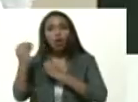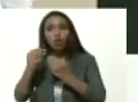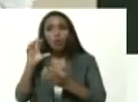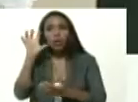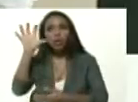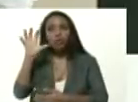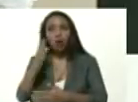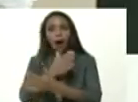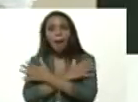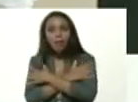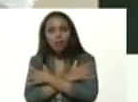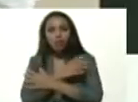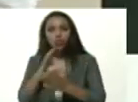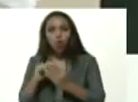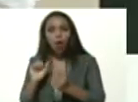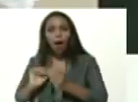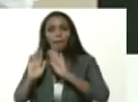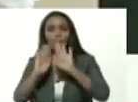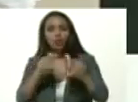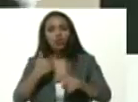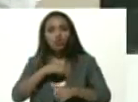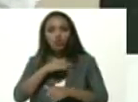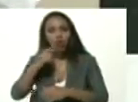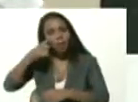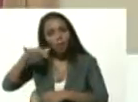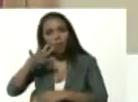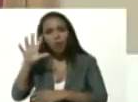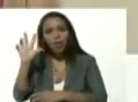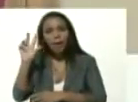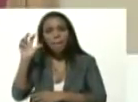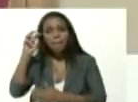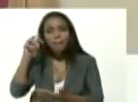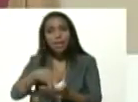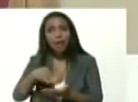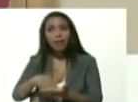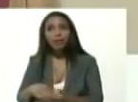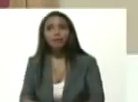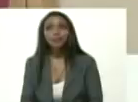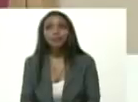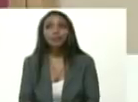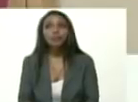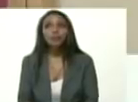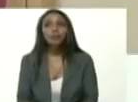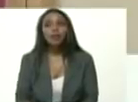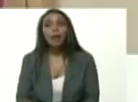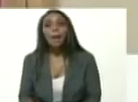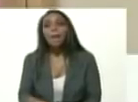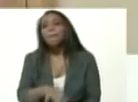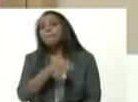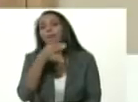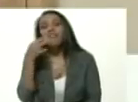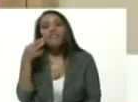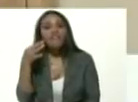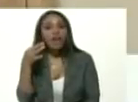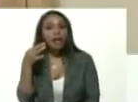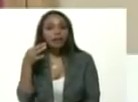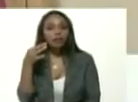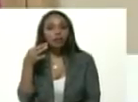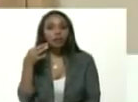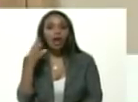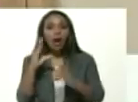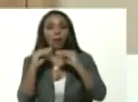Un abrazo y cuente con todo el apoyo del pueblo de Miranda. Correcto, correcto. Fíjense, bueno, hablaba de la